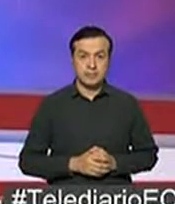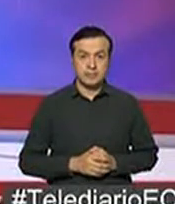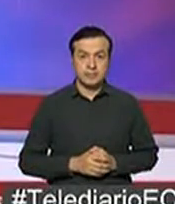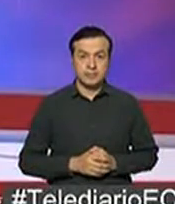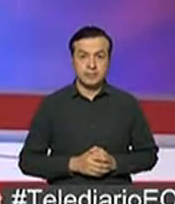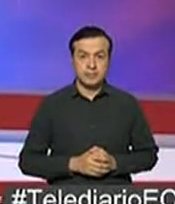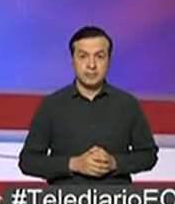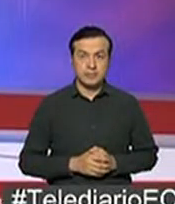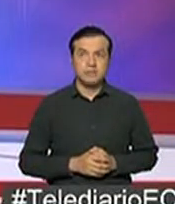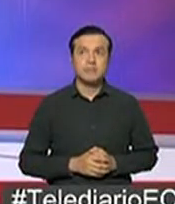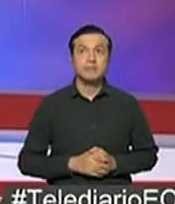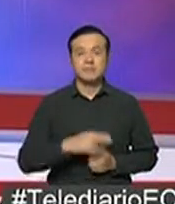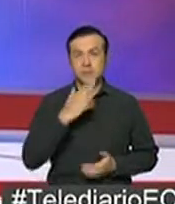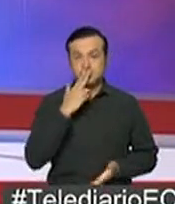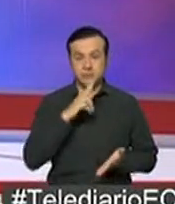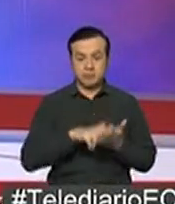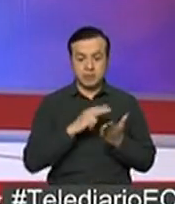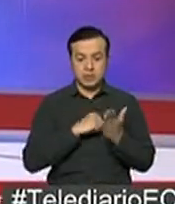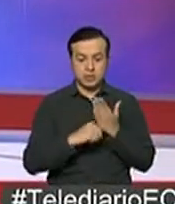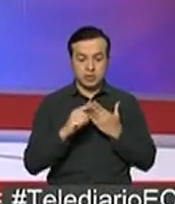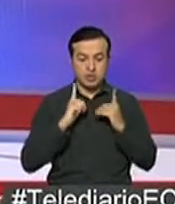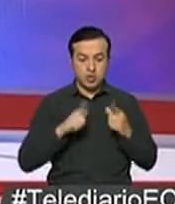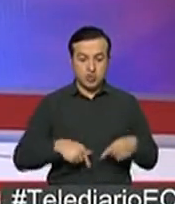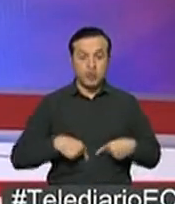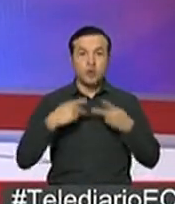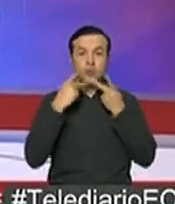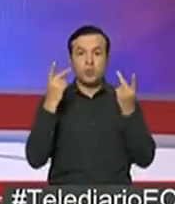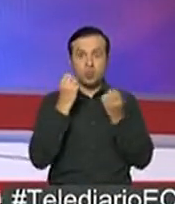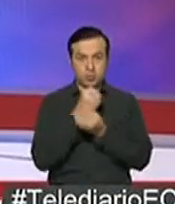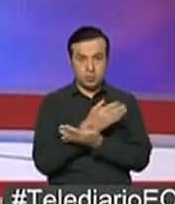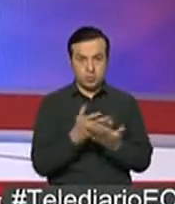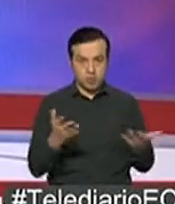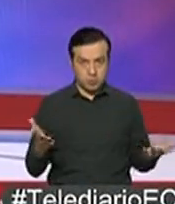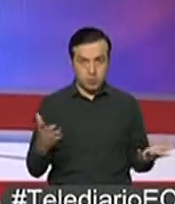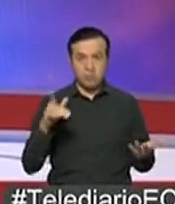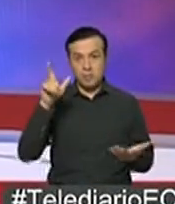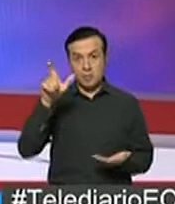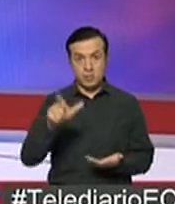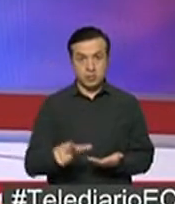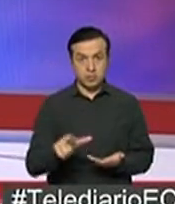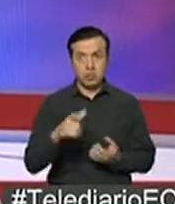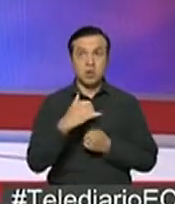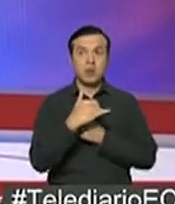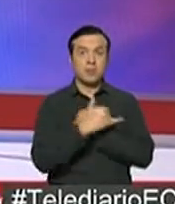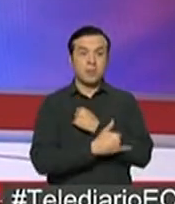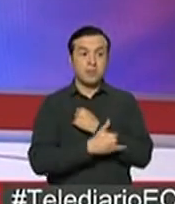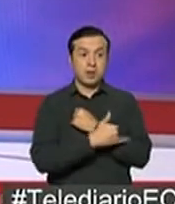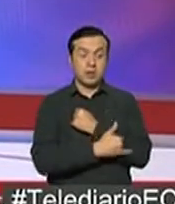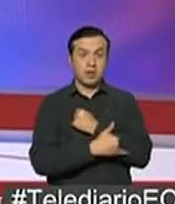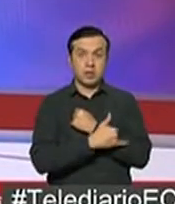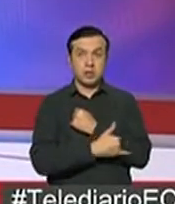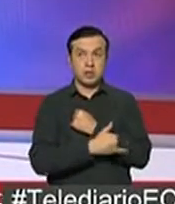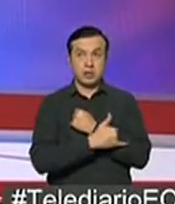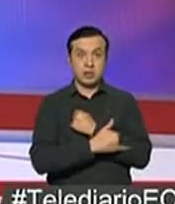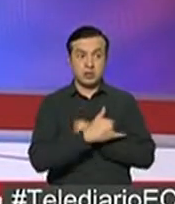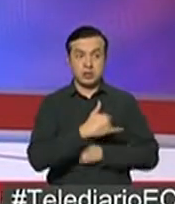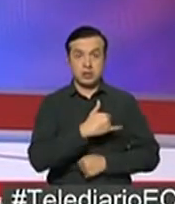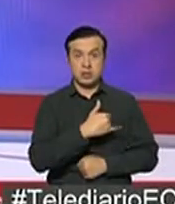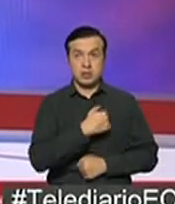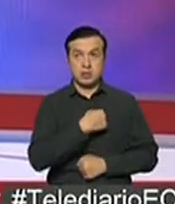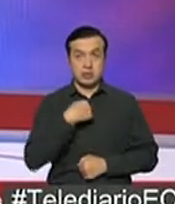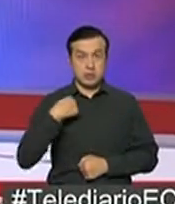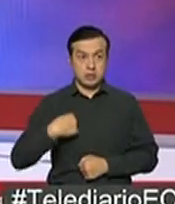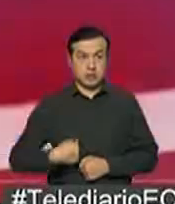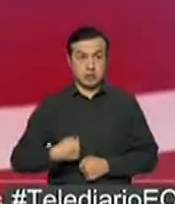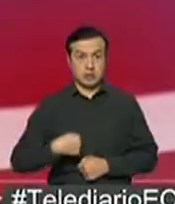y a través de un comunicado el ministerio de salud pública informó sobre el estado del paciente sospechoso de portar el coronavirus